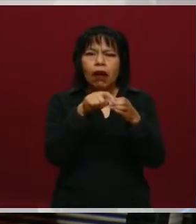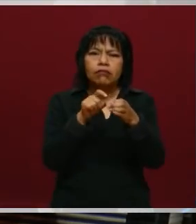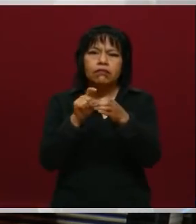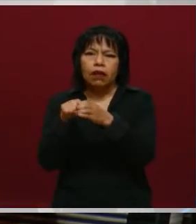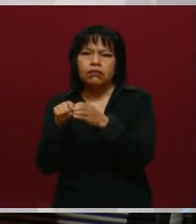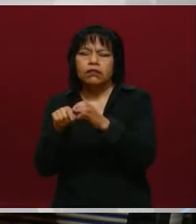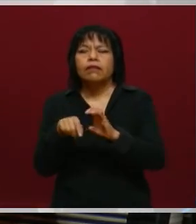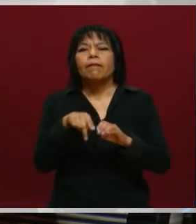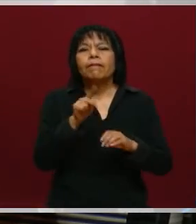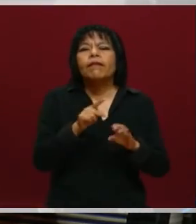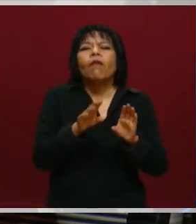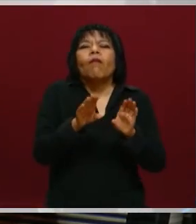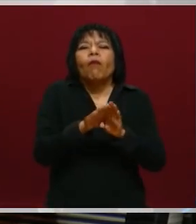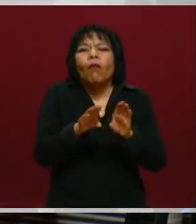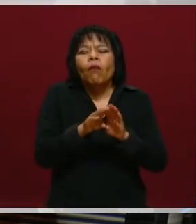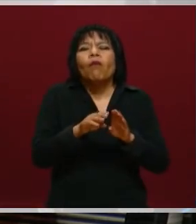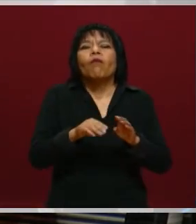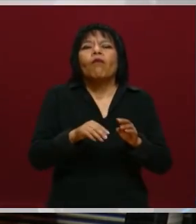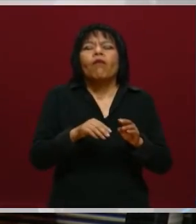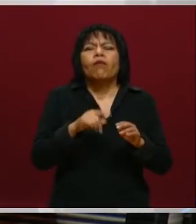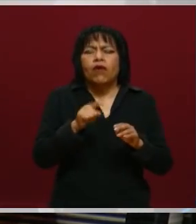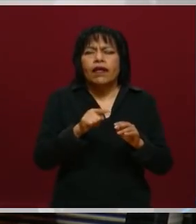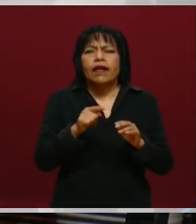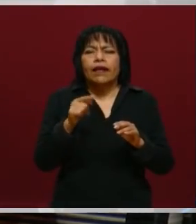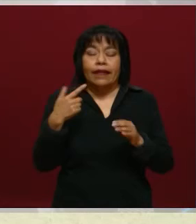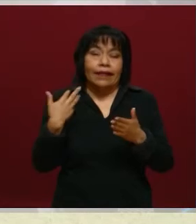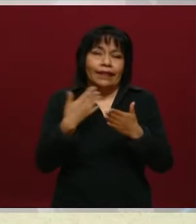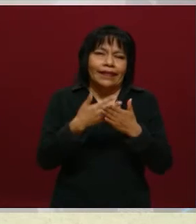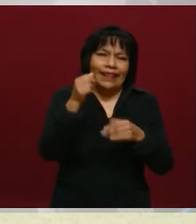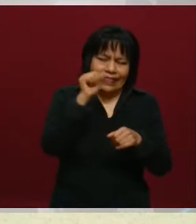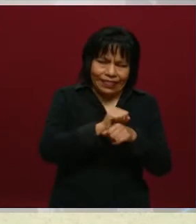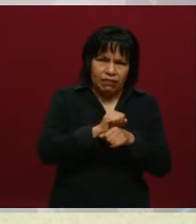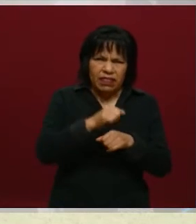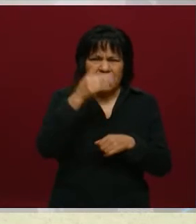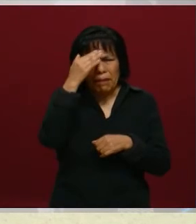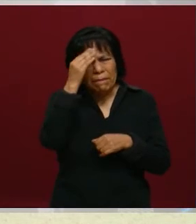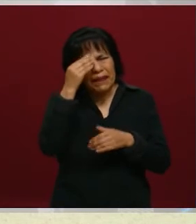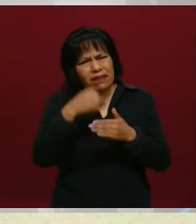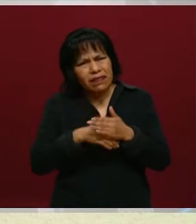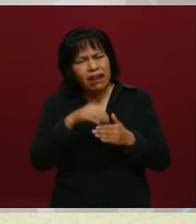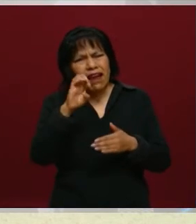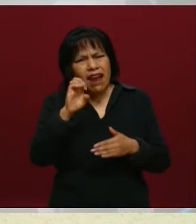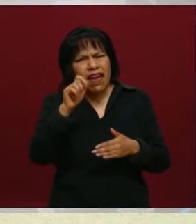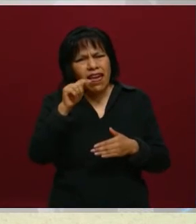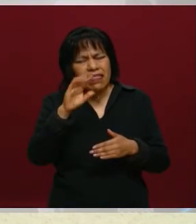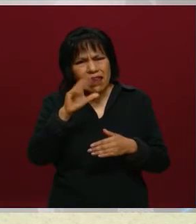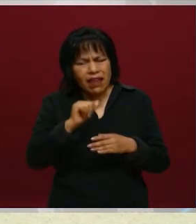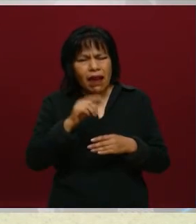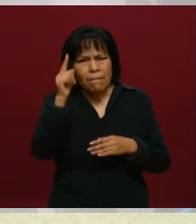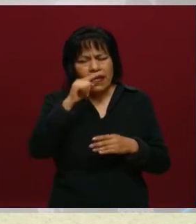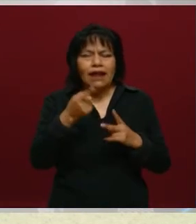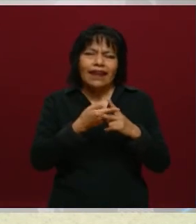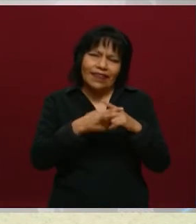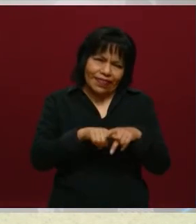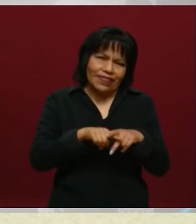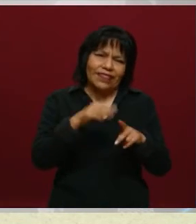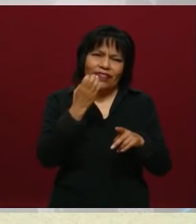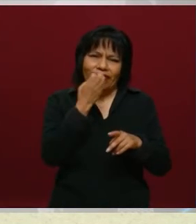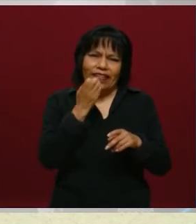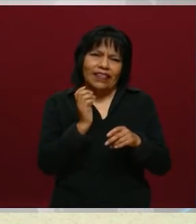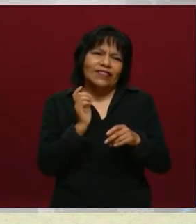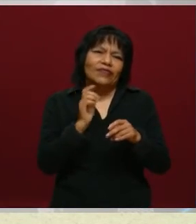justamente por eso se propuso que esta semana fuera de reflexión sobre la ética para iniciar el ciclo escolar